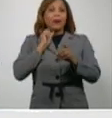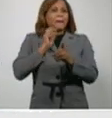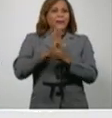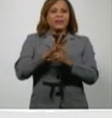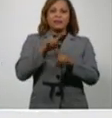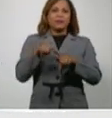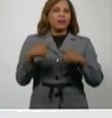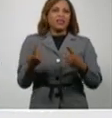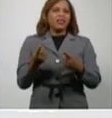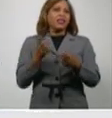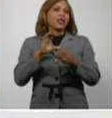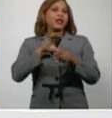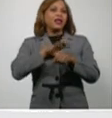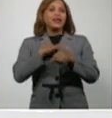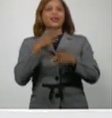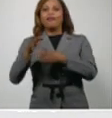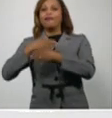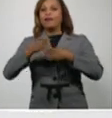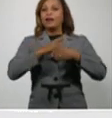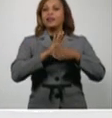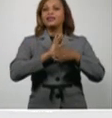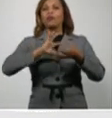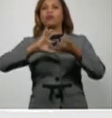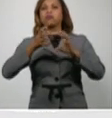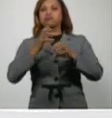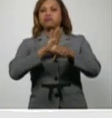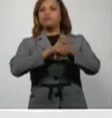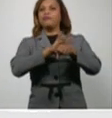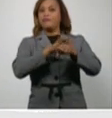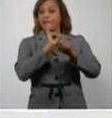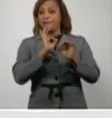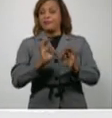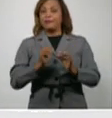un grupo de complicaciones de la enfermedad.